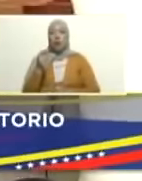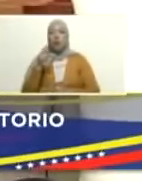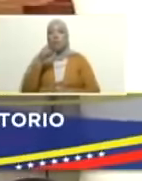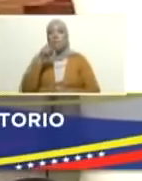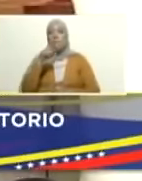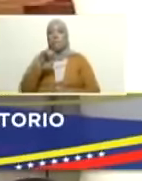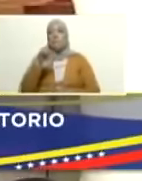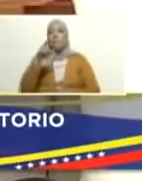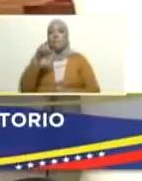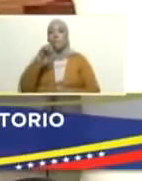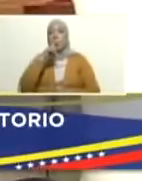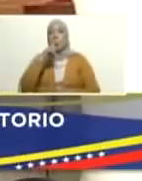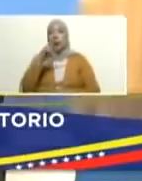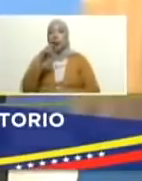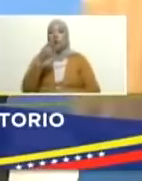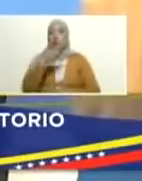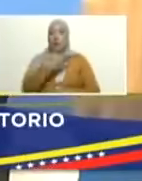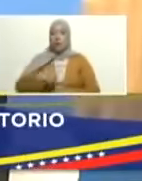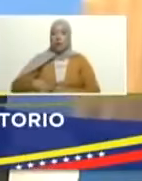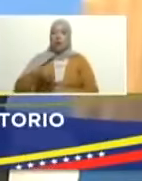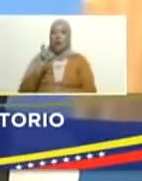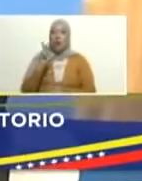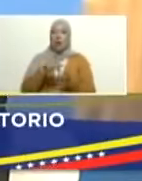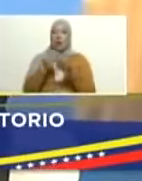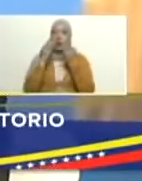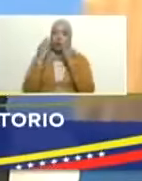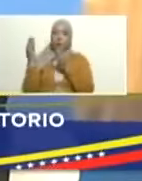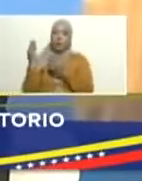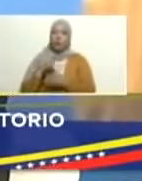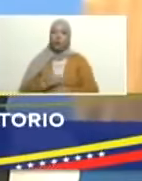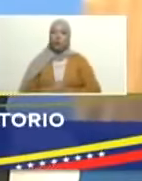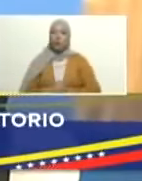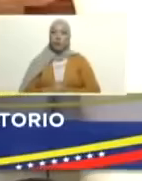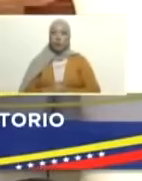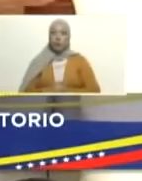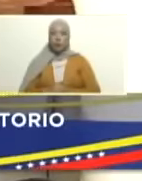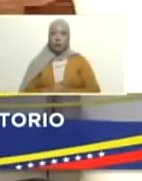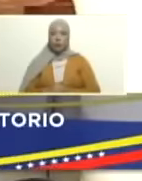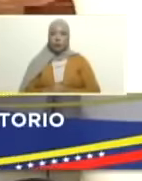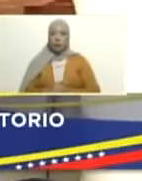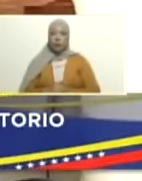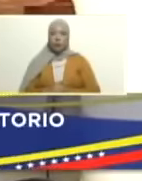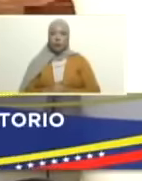Maduro Guerra, presente. Compañero